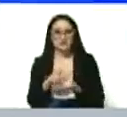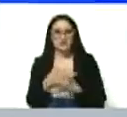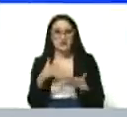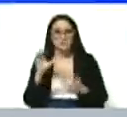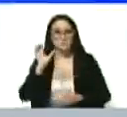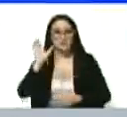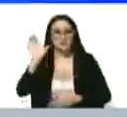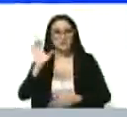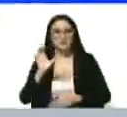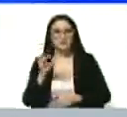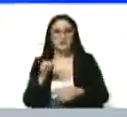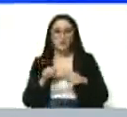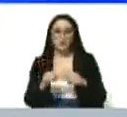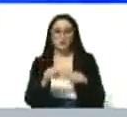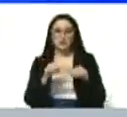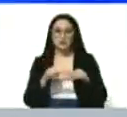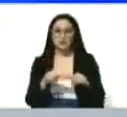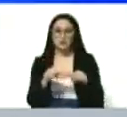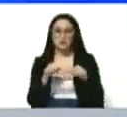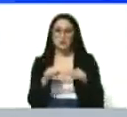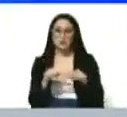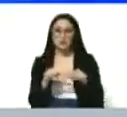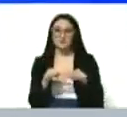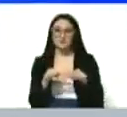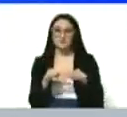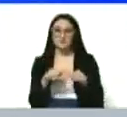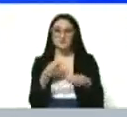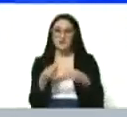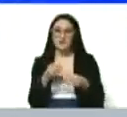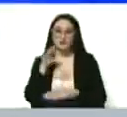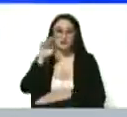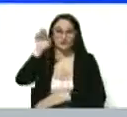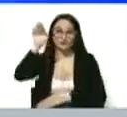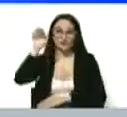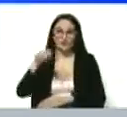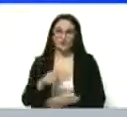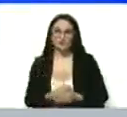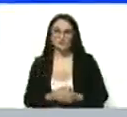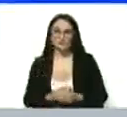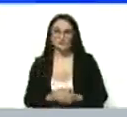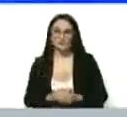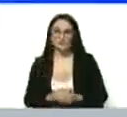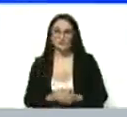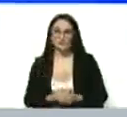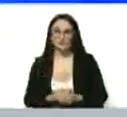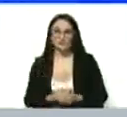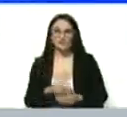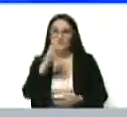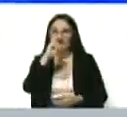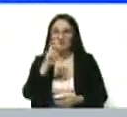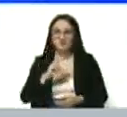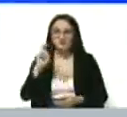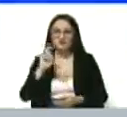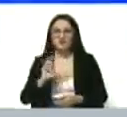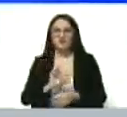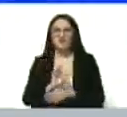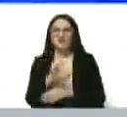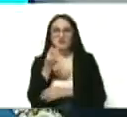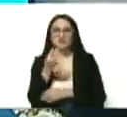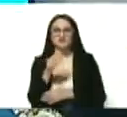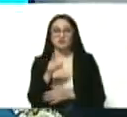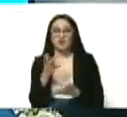país y continuará haciéndolo en el futuro. El aniversario de la fundación de